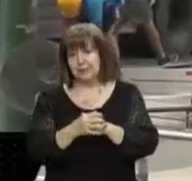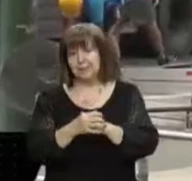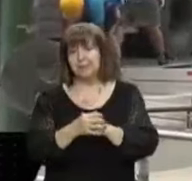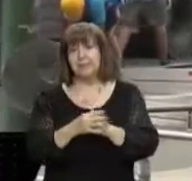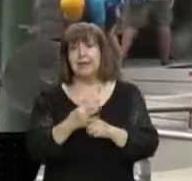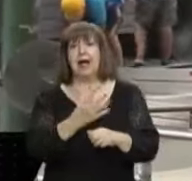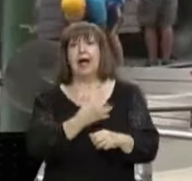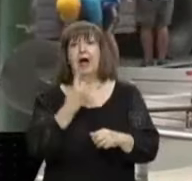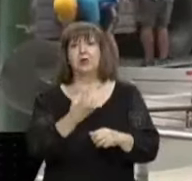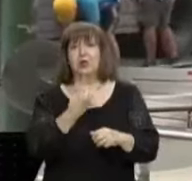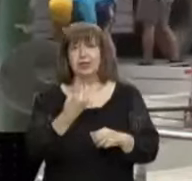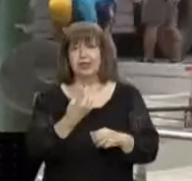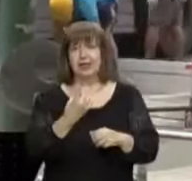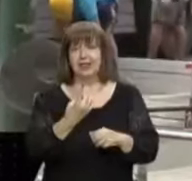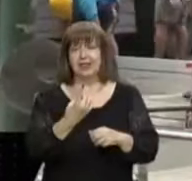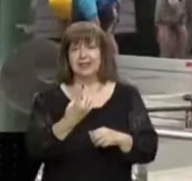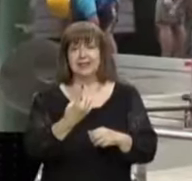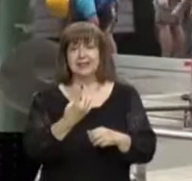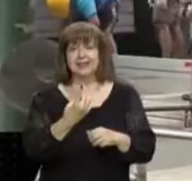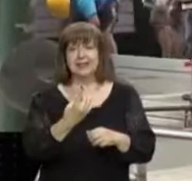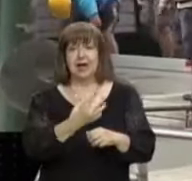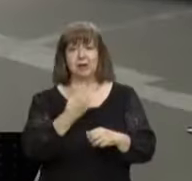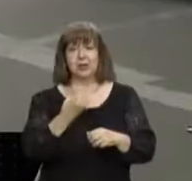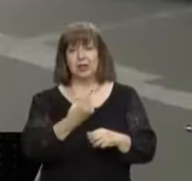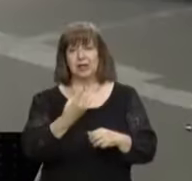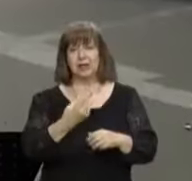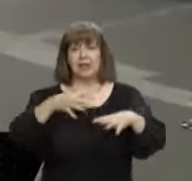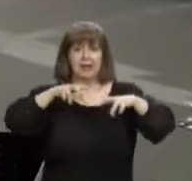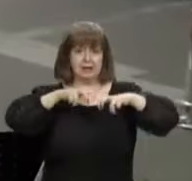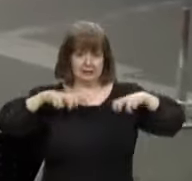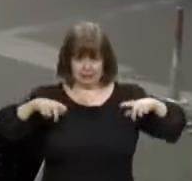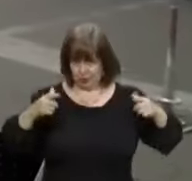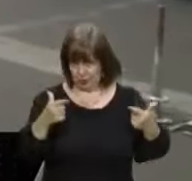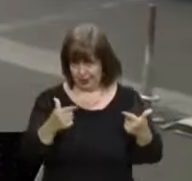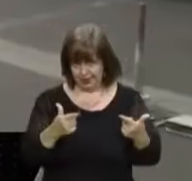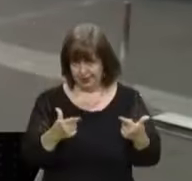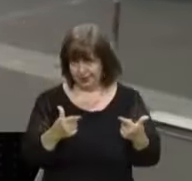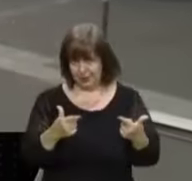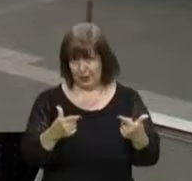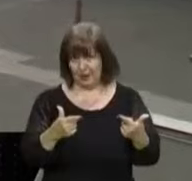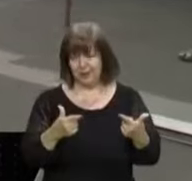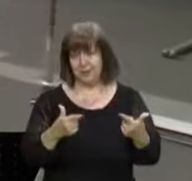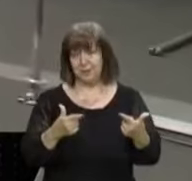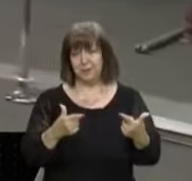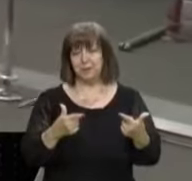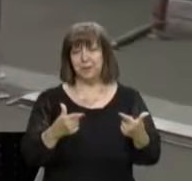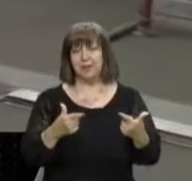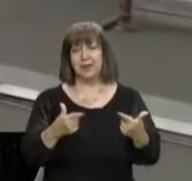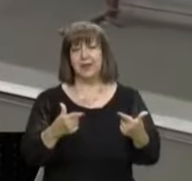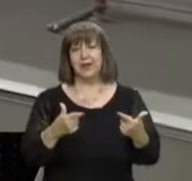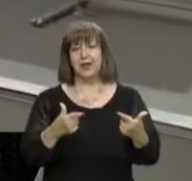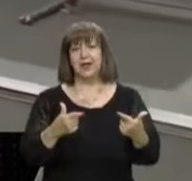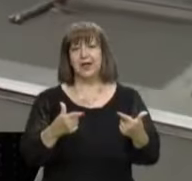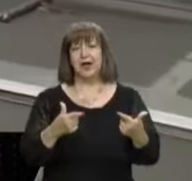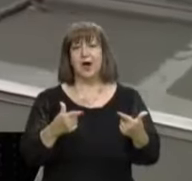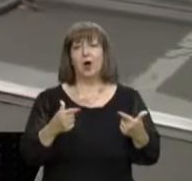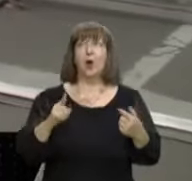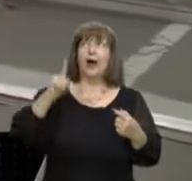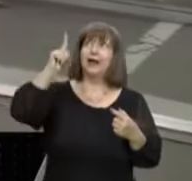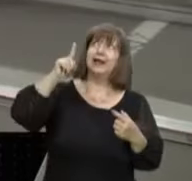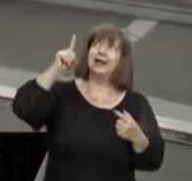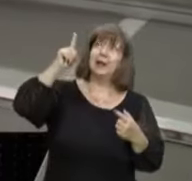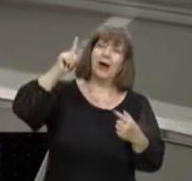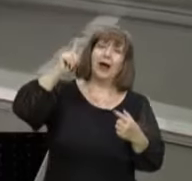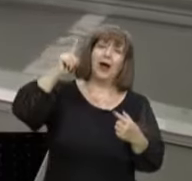autoridades están ubicadas o en un palco, que este año no va a estar, según es el trascendido hasta ahora, o en la terraza del